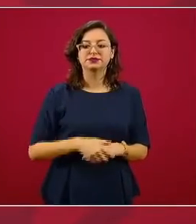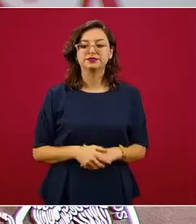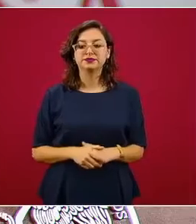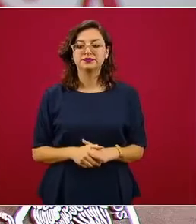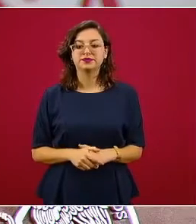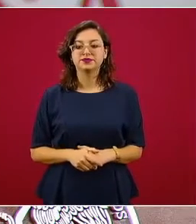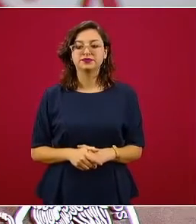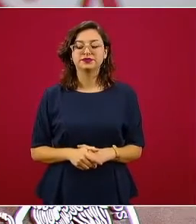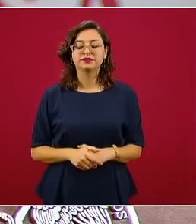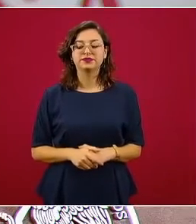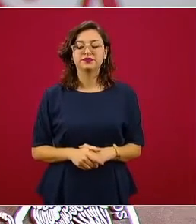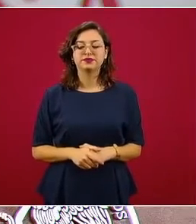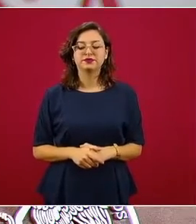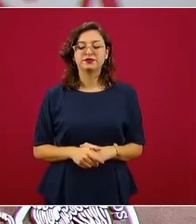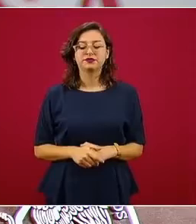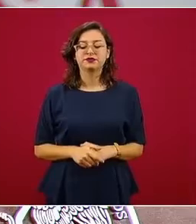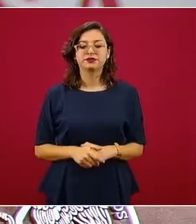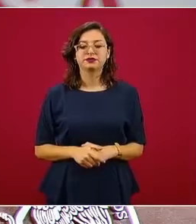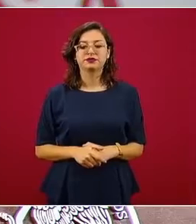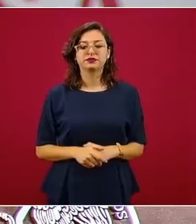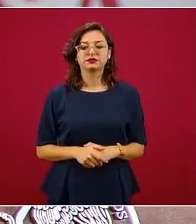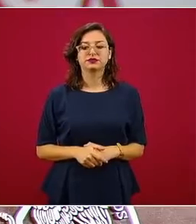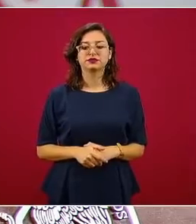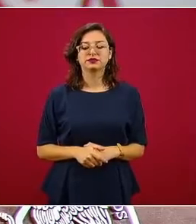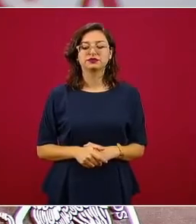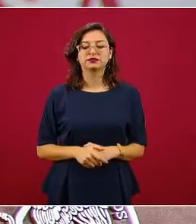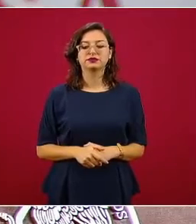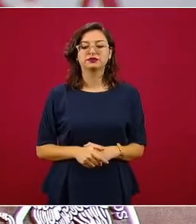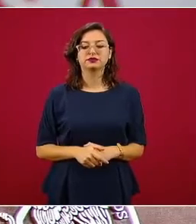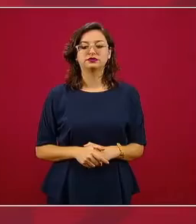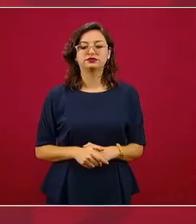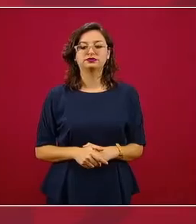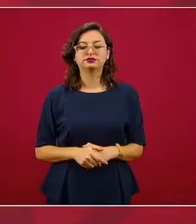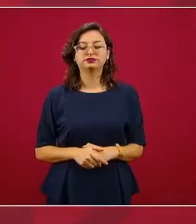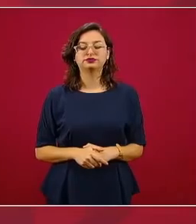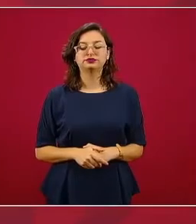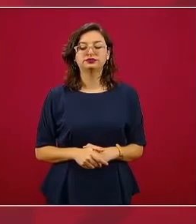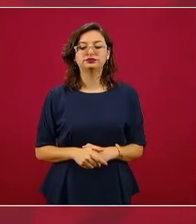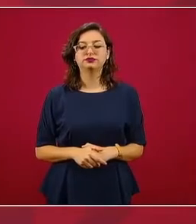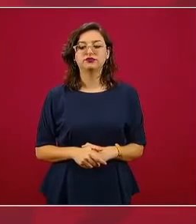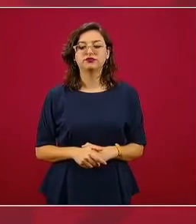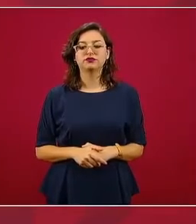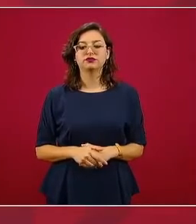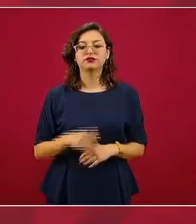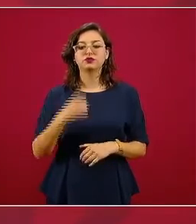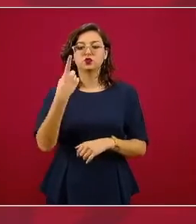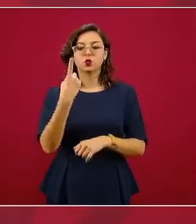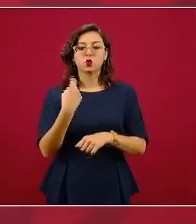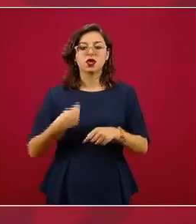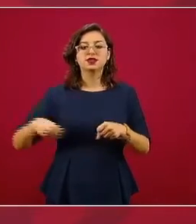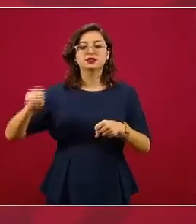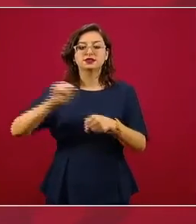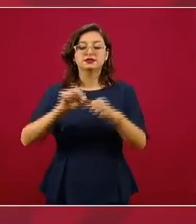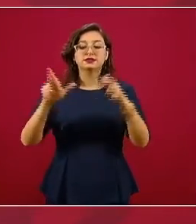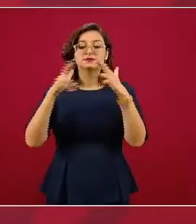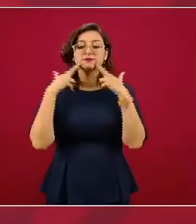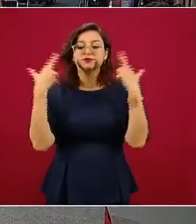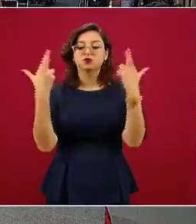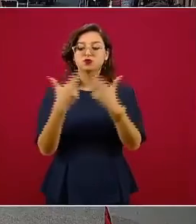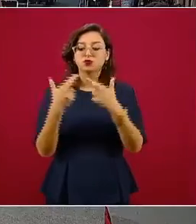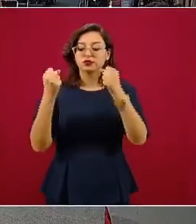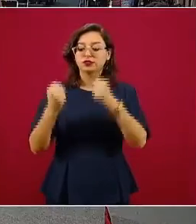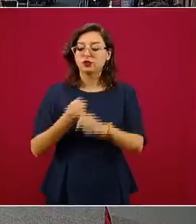O sea, una semana las reuniones de seguridad en